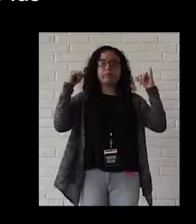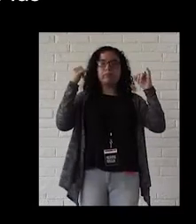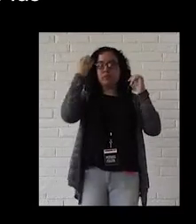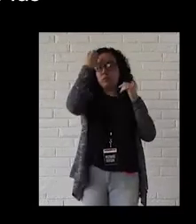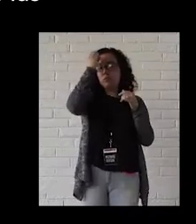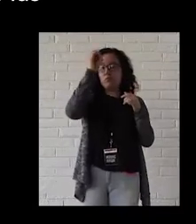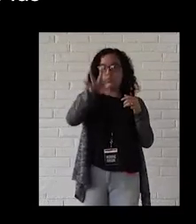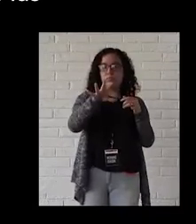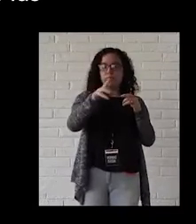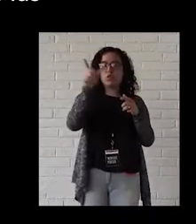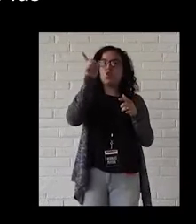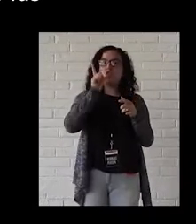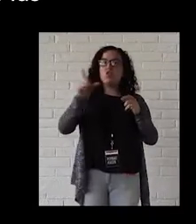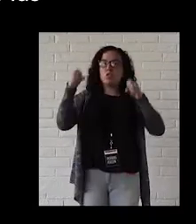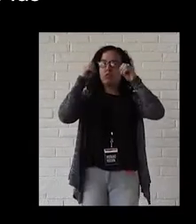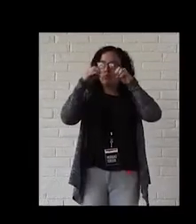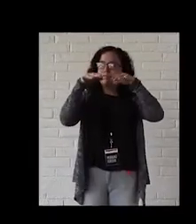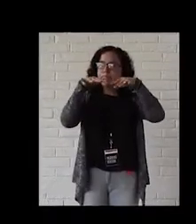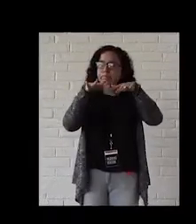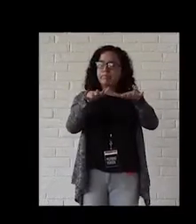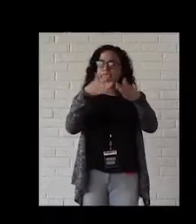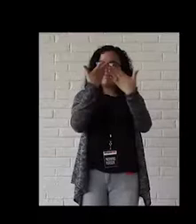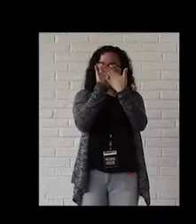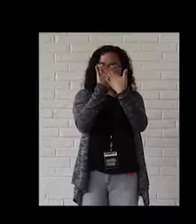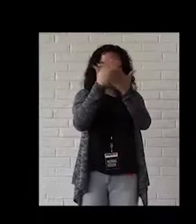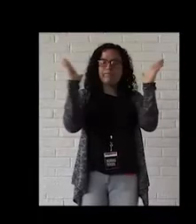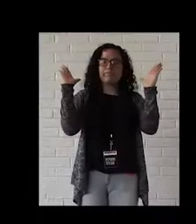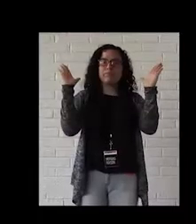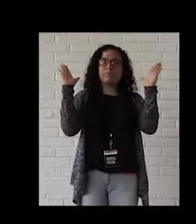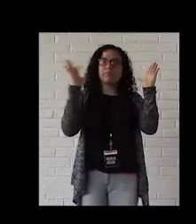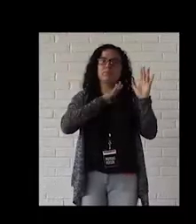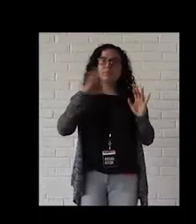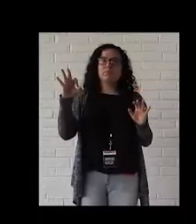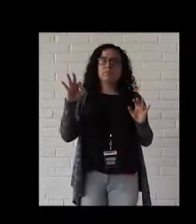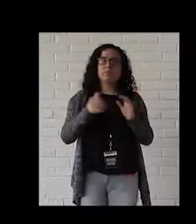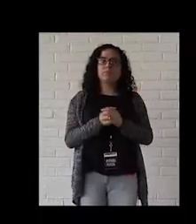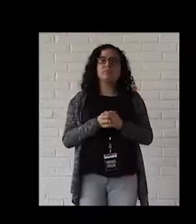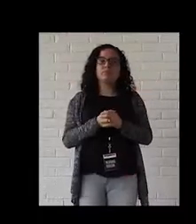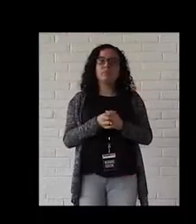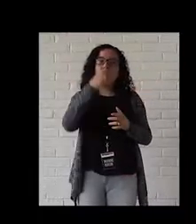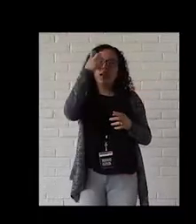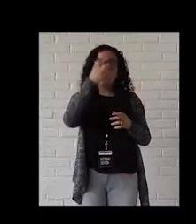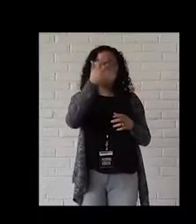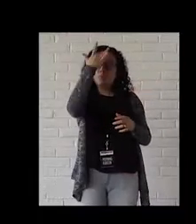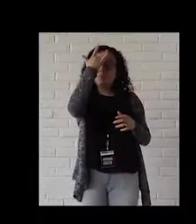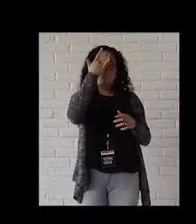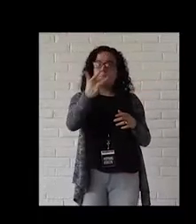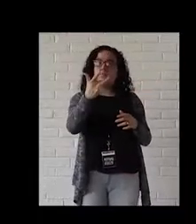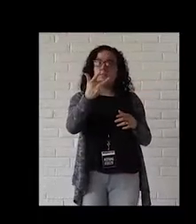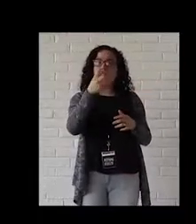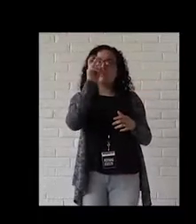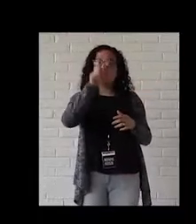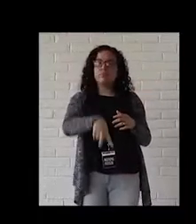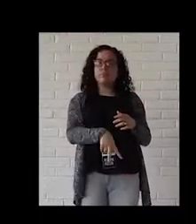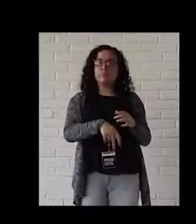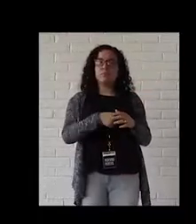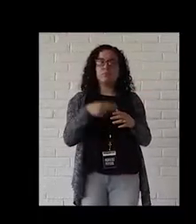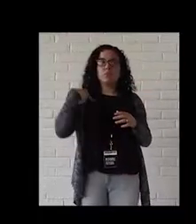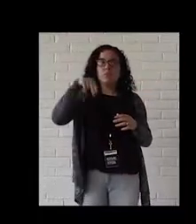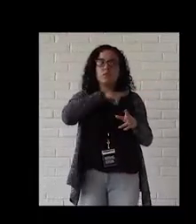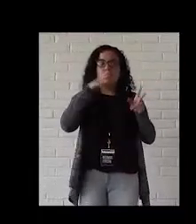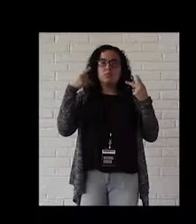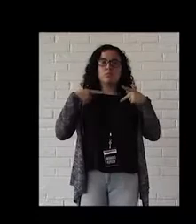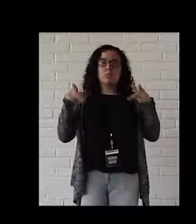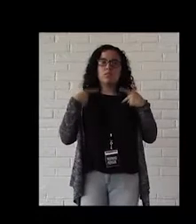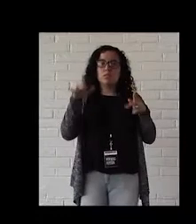entre la luz y abre todas las posibilidades. Y esto es lo que es la magia en realidad. Nosotros los magos, lo que